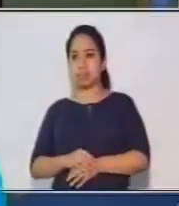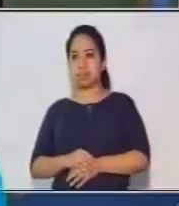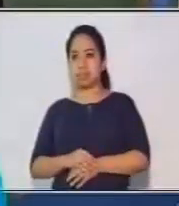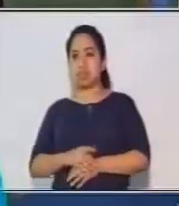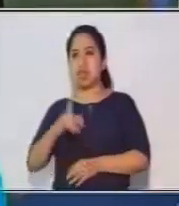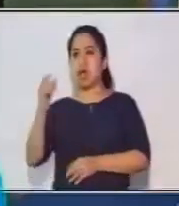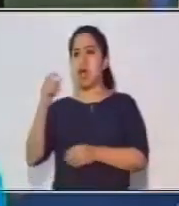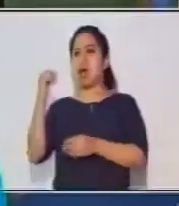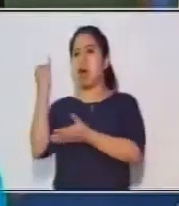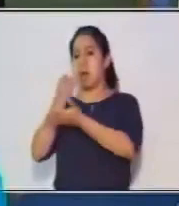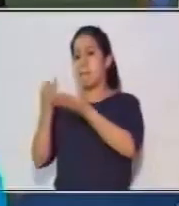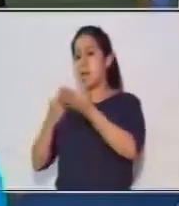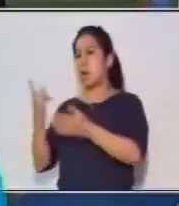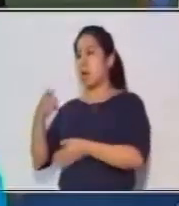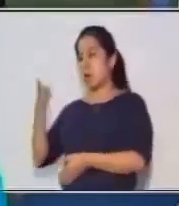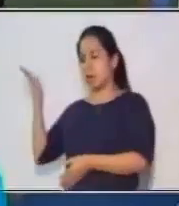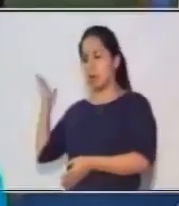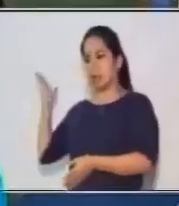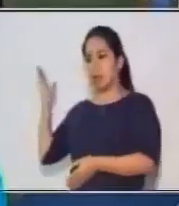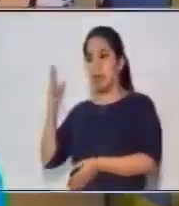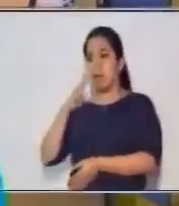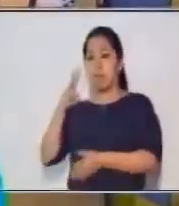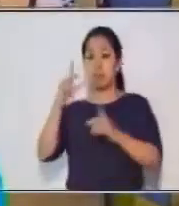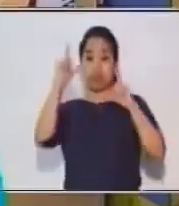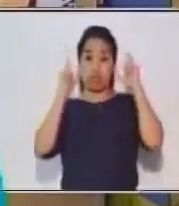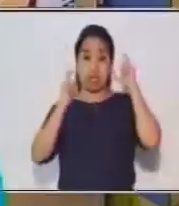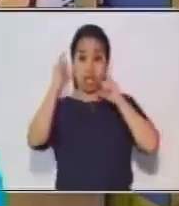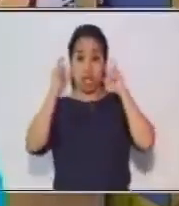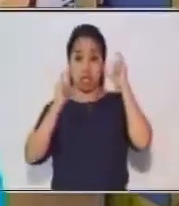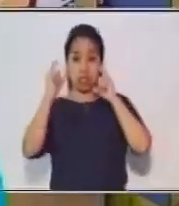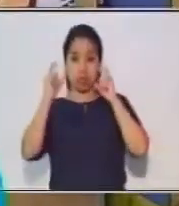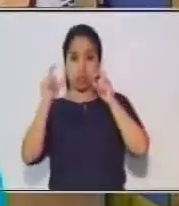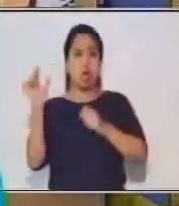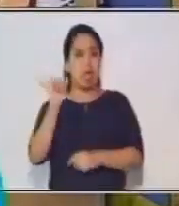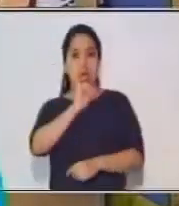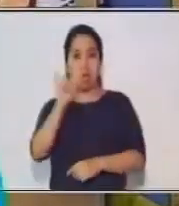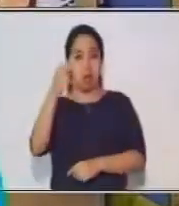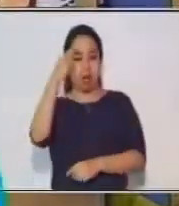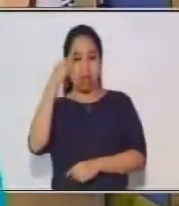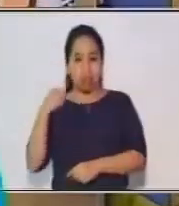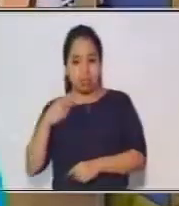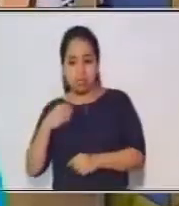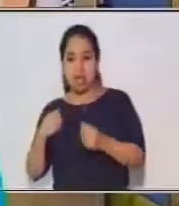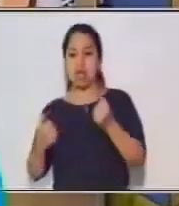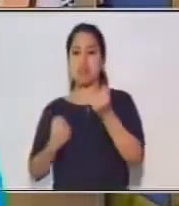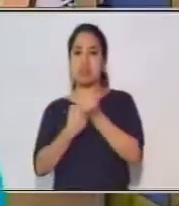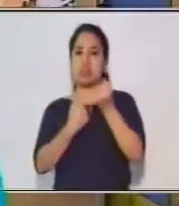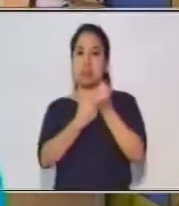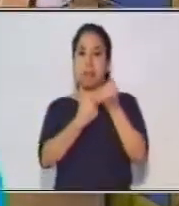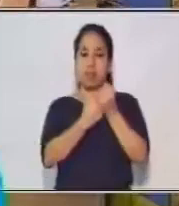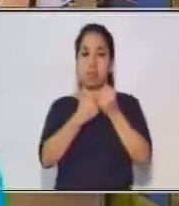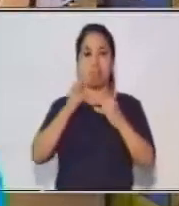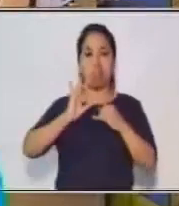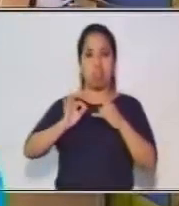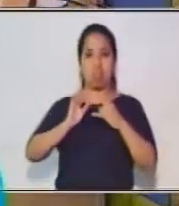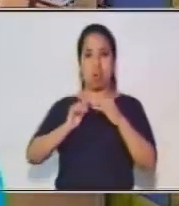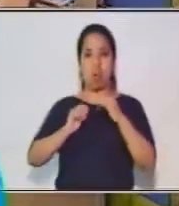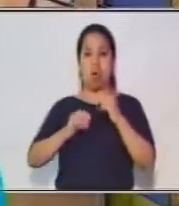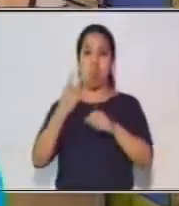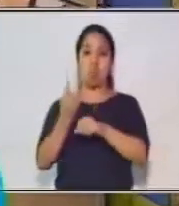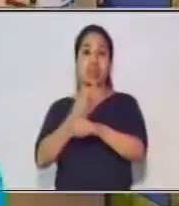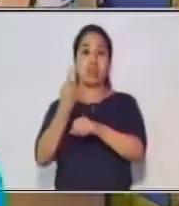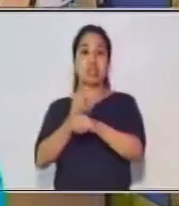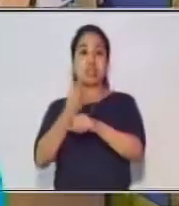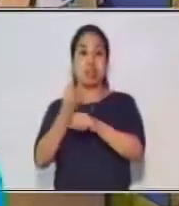En esta imagen vemos gestos, así como nuestra compañera Nancy, que nos acompaña en este momento, utilizamos